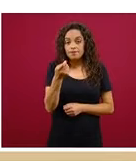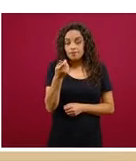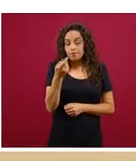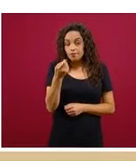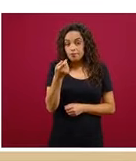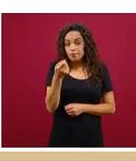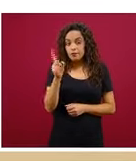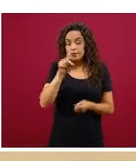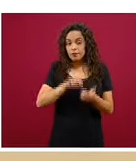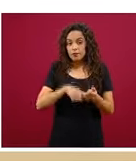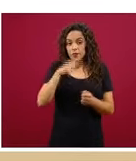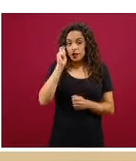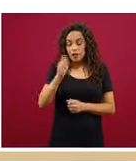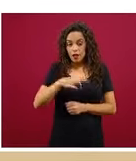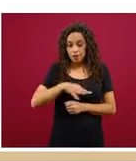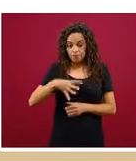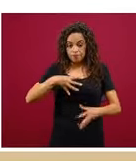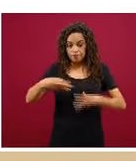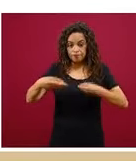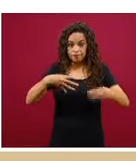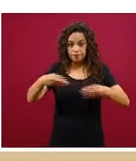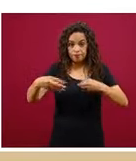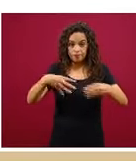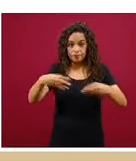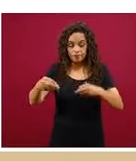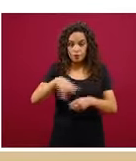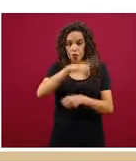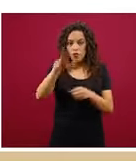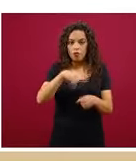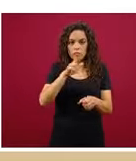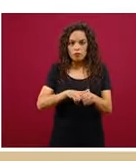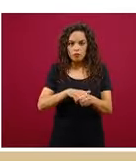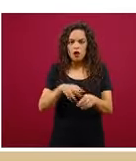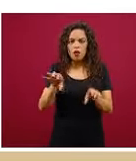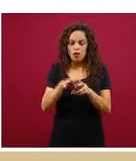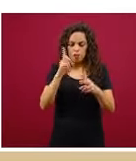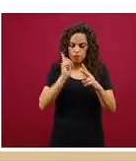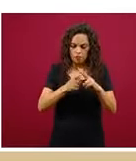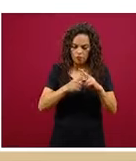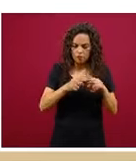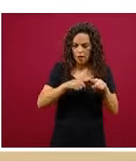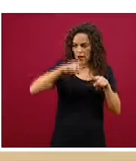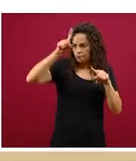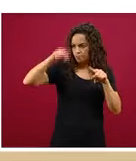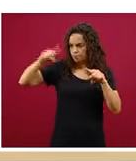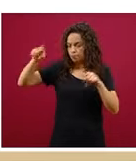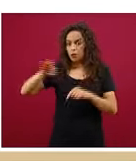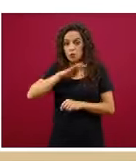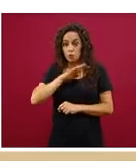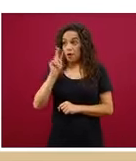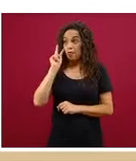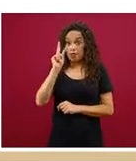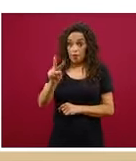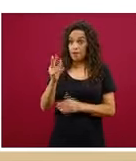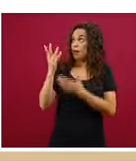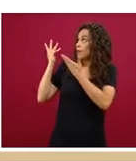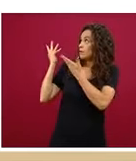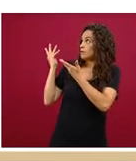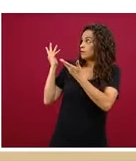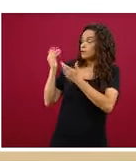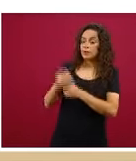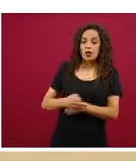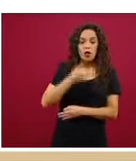esperaría de una curva epidémica tal y como normalmente se grafican. La podemos ver aquí, en donde están todos los casos que en su